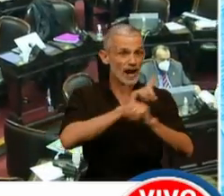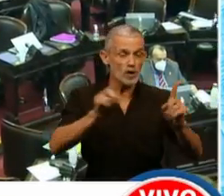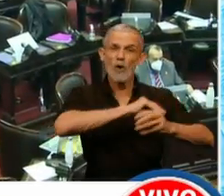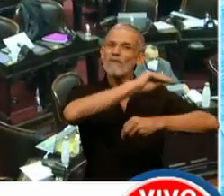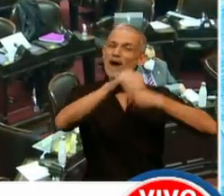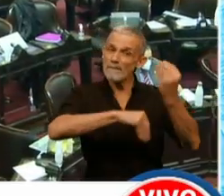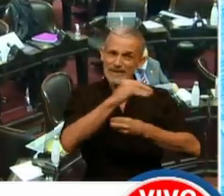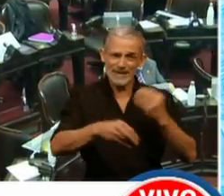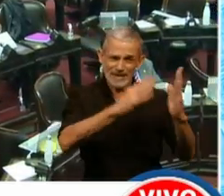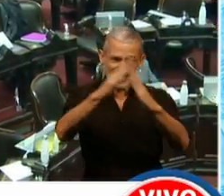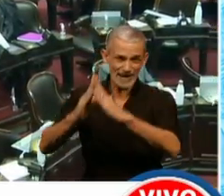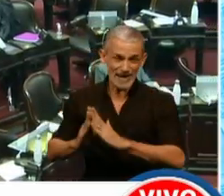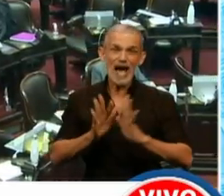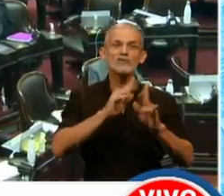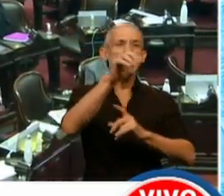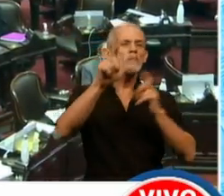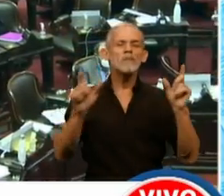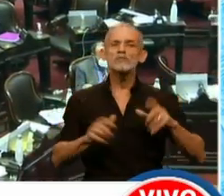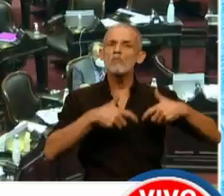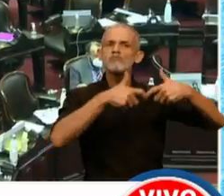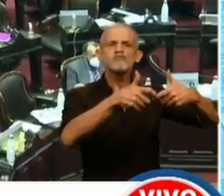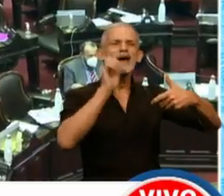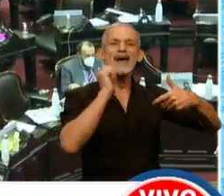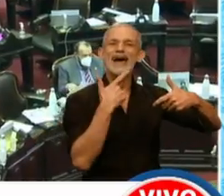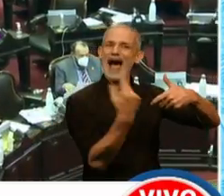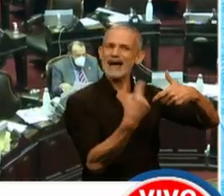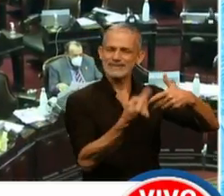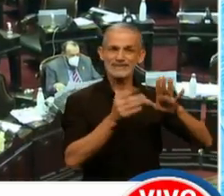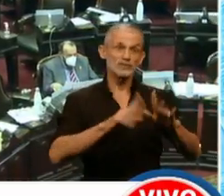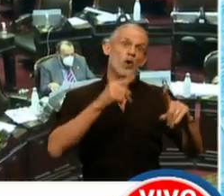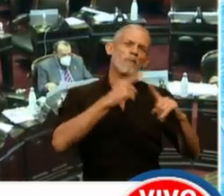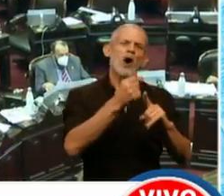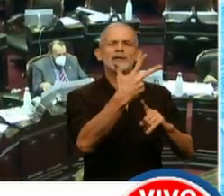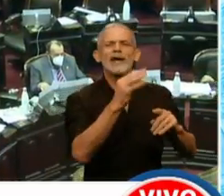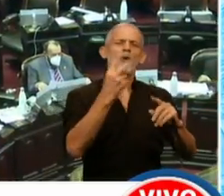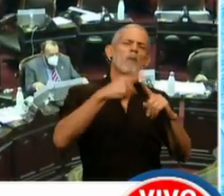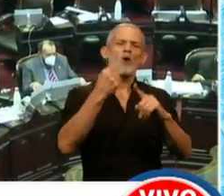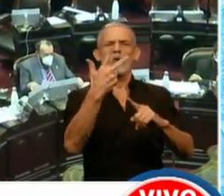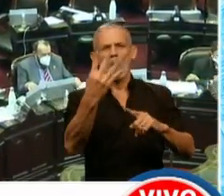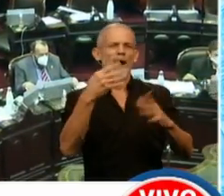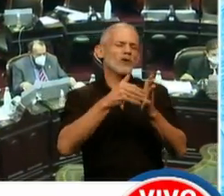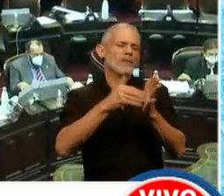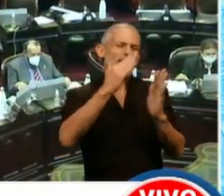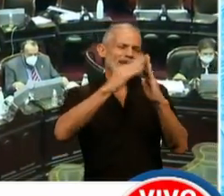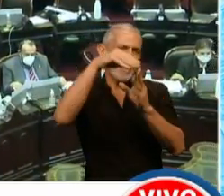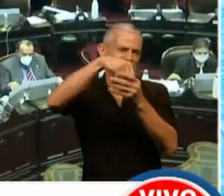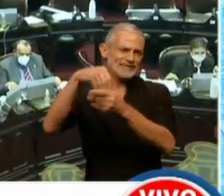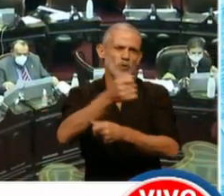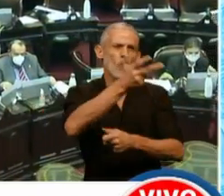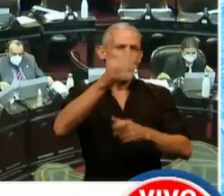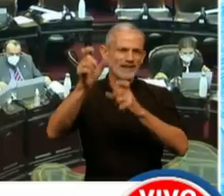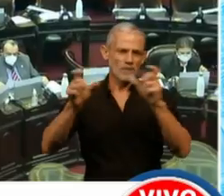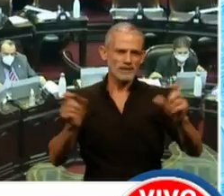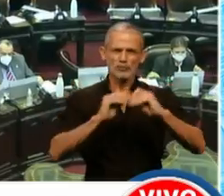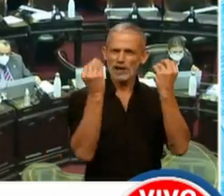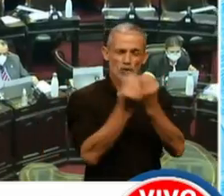familias son usuarios esto había que multiplicarlo por tres o por cuatro para tener la cantidad